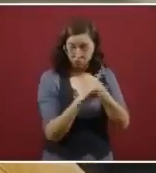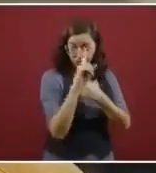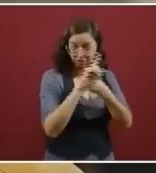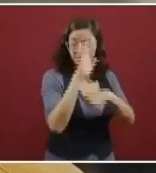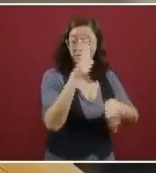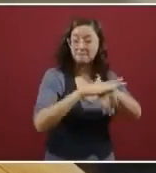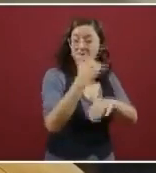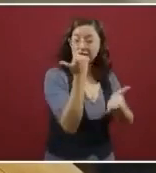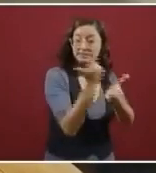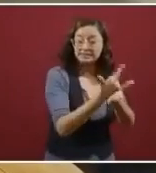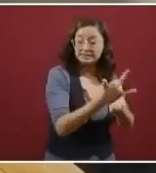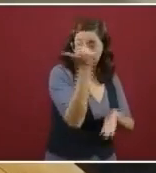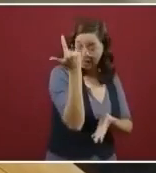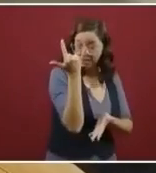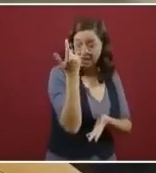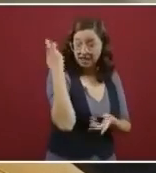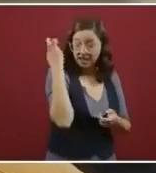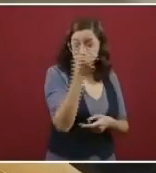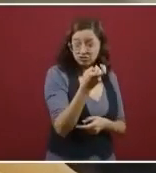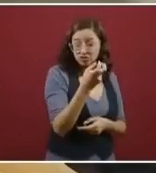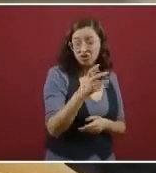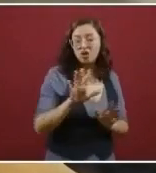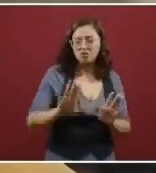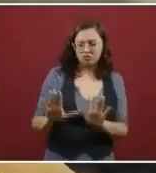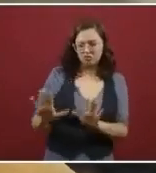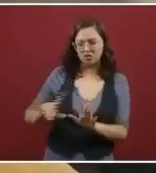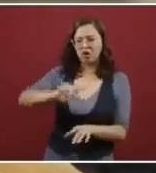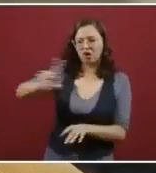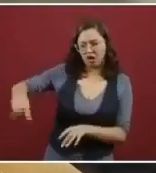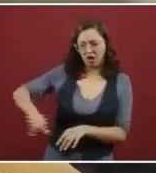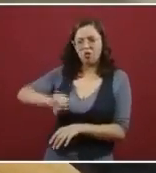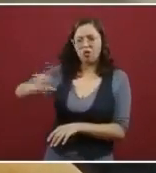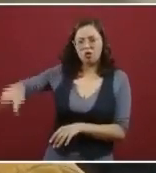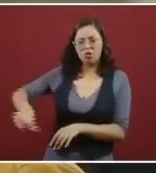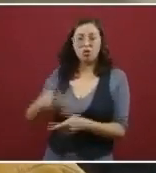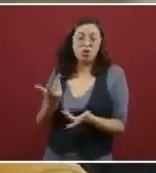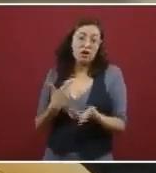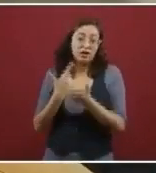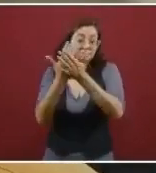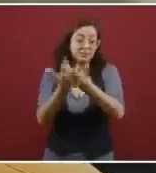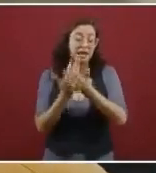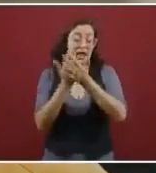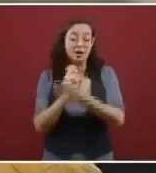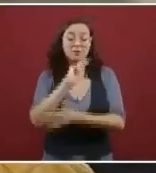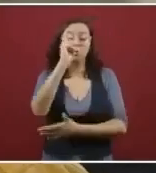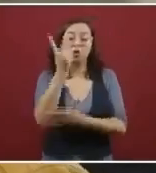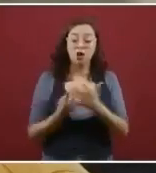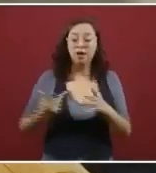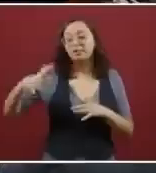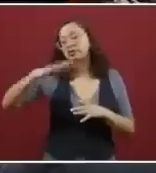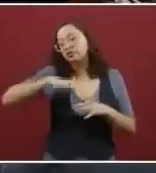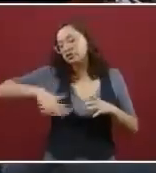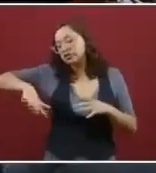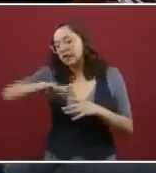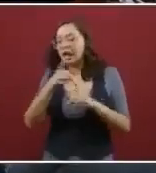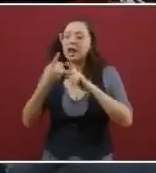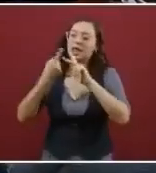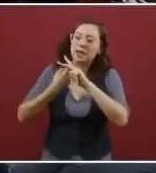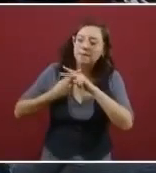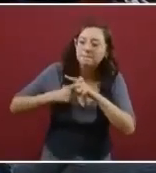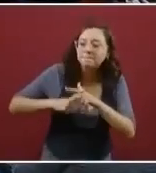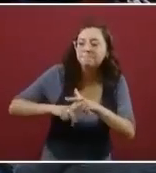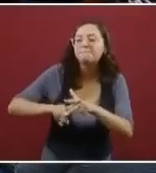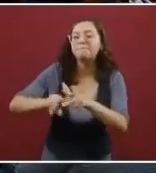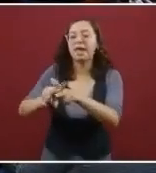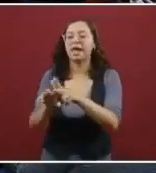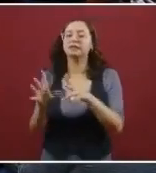y piensa que es una buena estrategia esperar a que los programas sociales lleguen o hagan efecto para combatir